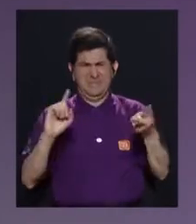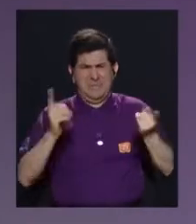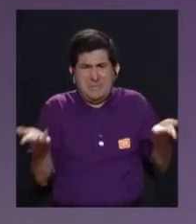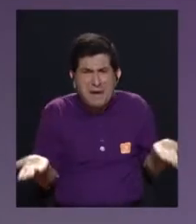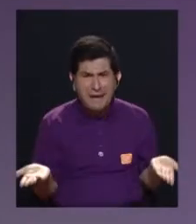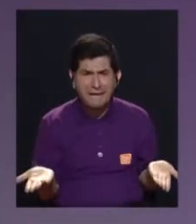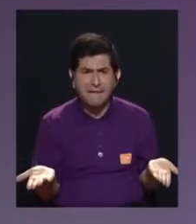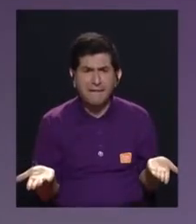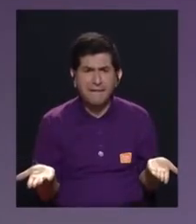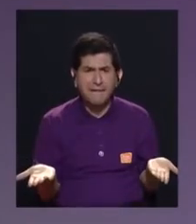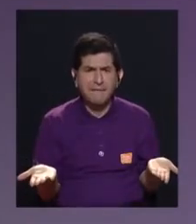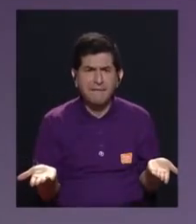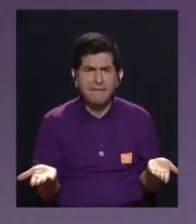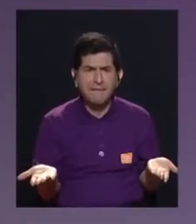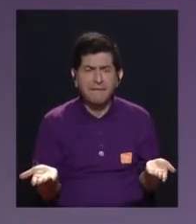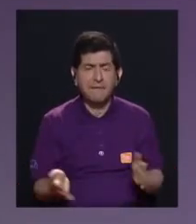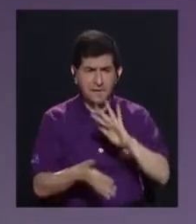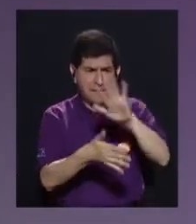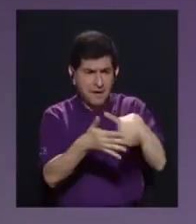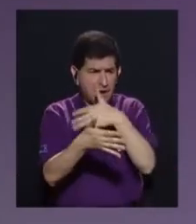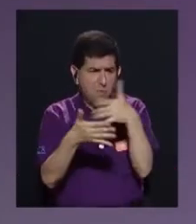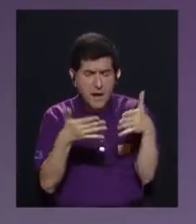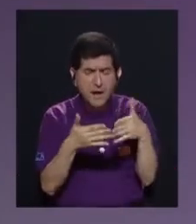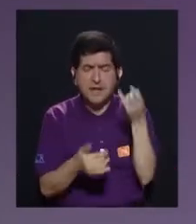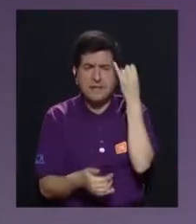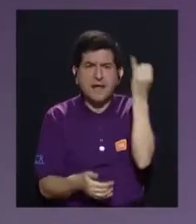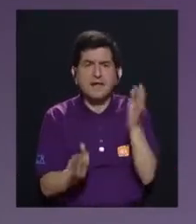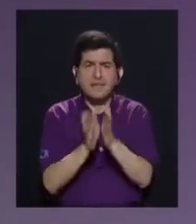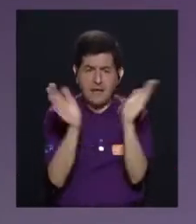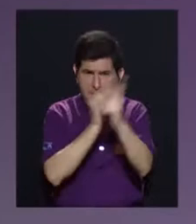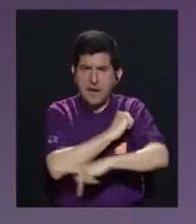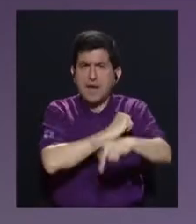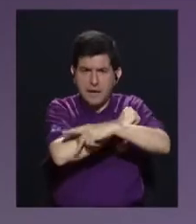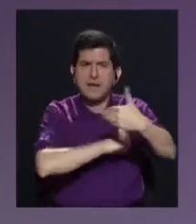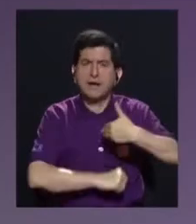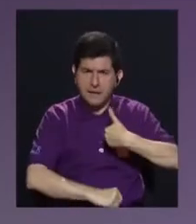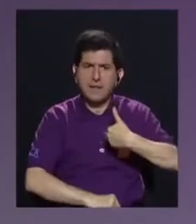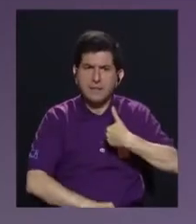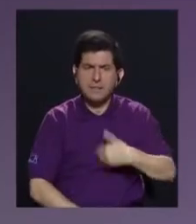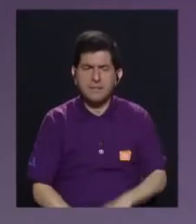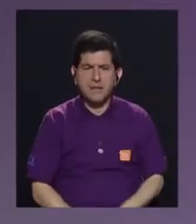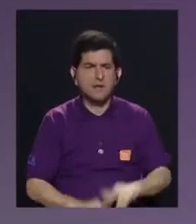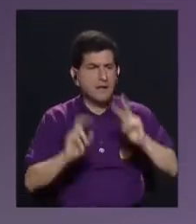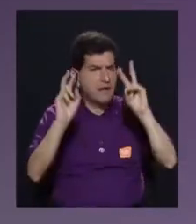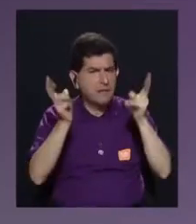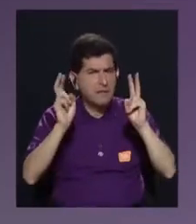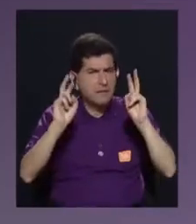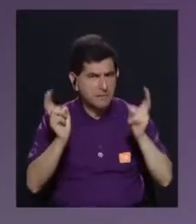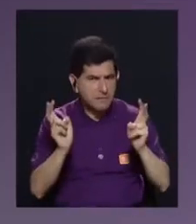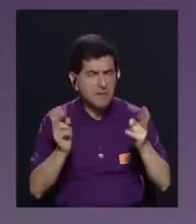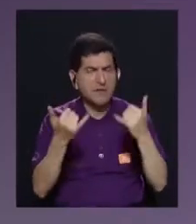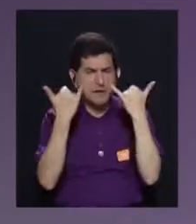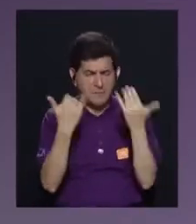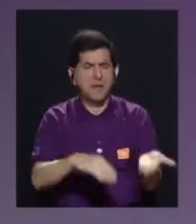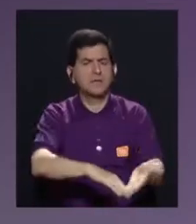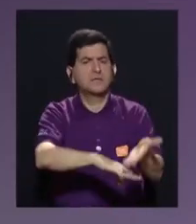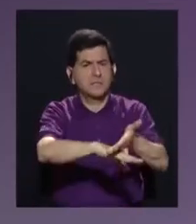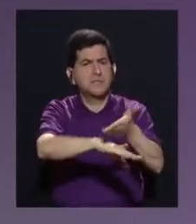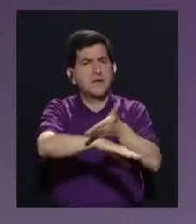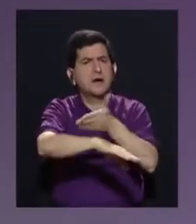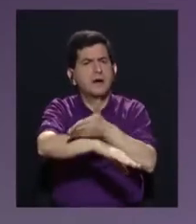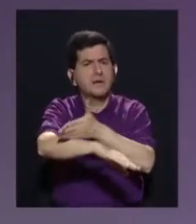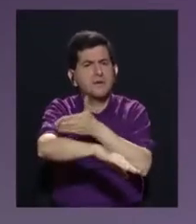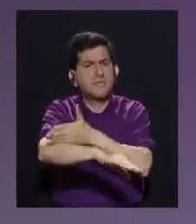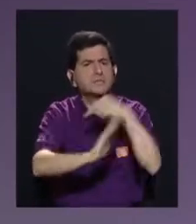porque hay una agenda y un consenso general en este país sobre algunos temas en donde hemos avanzado de